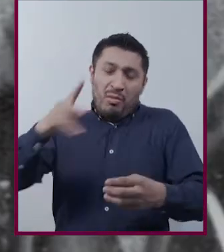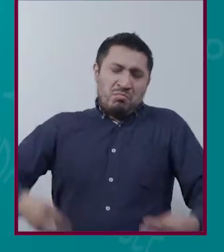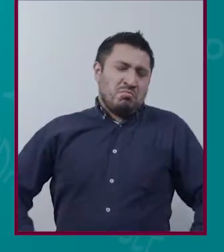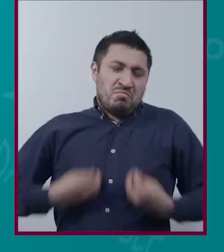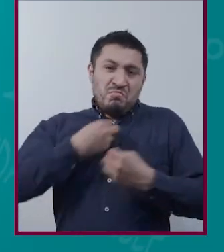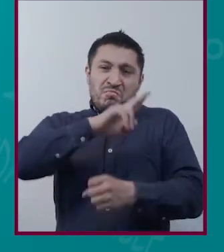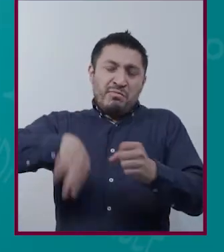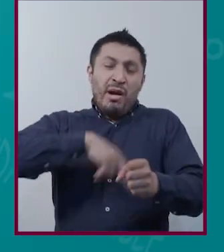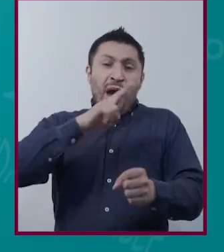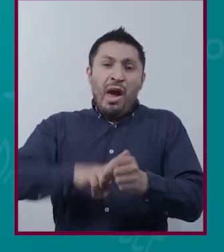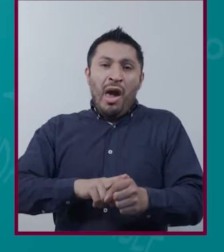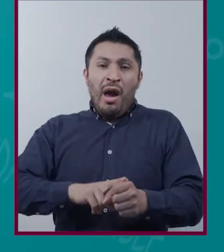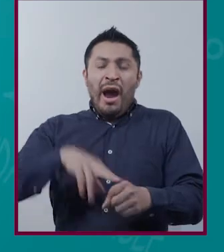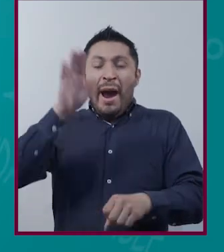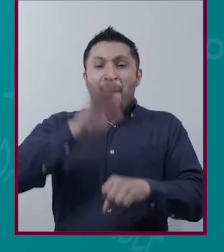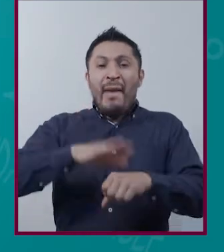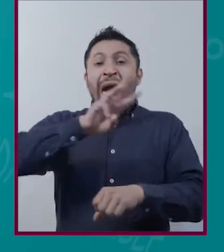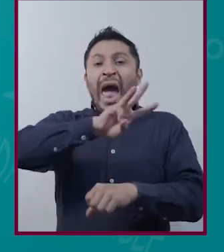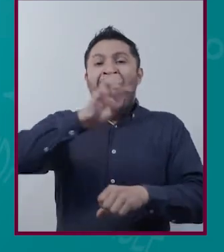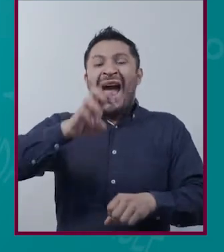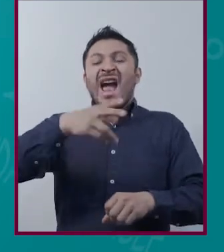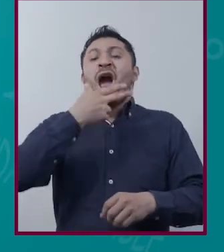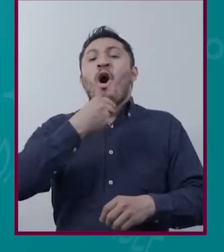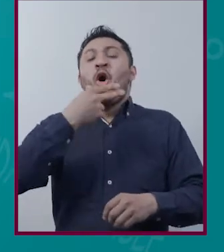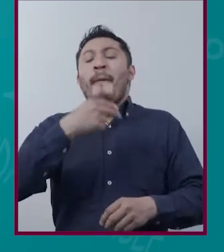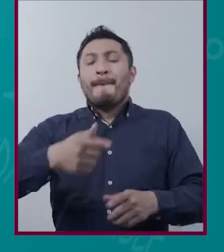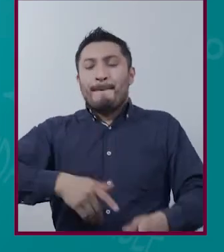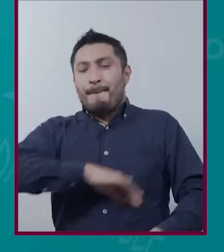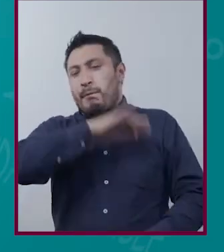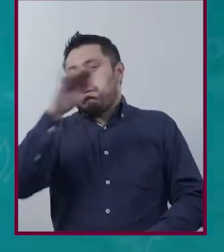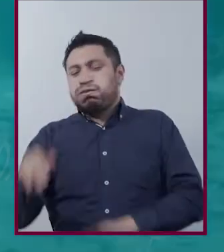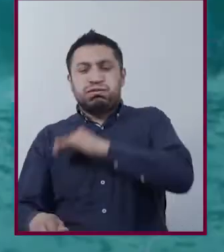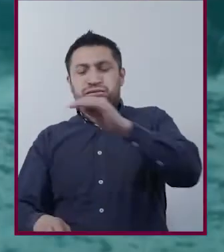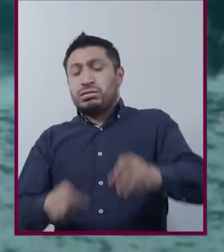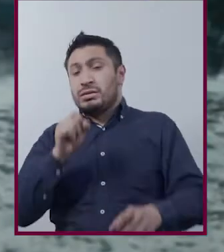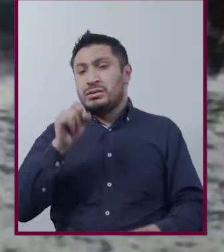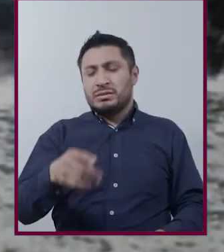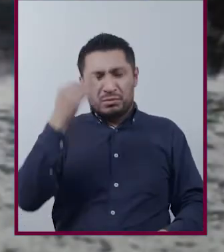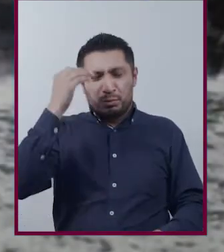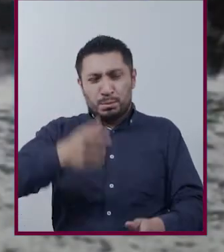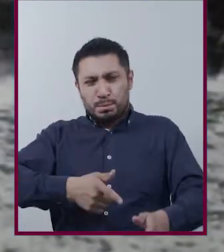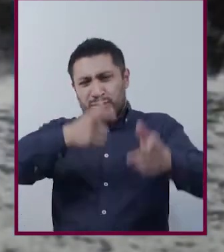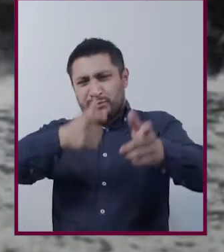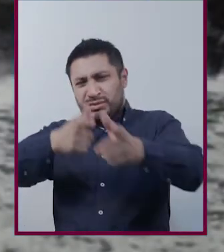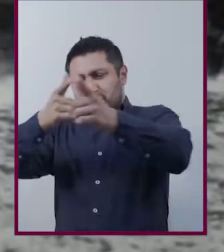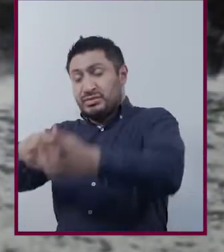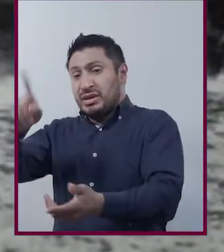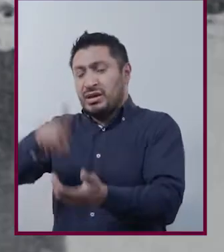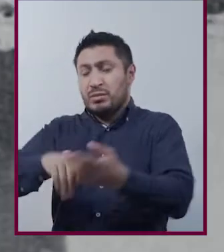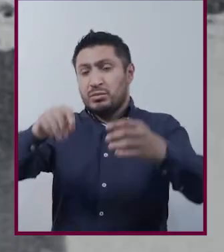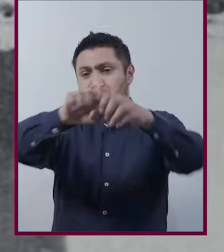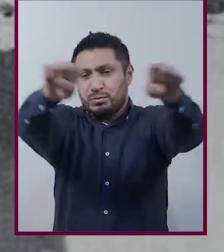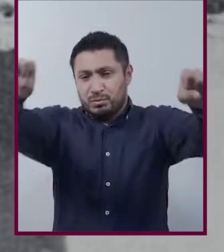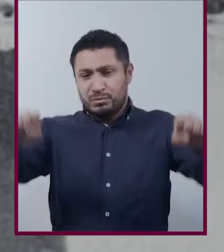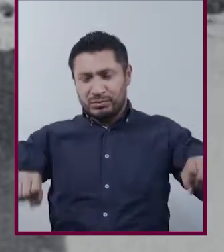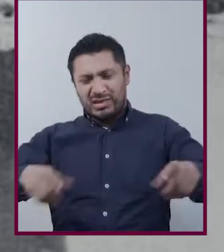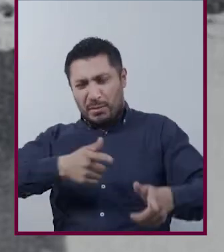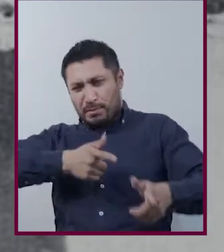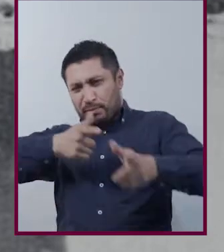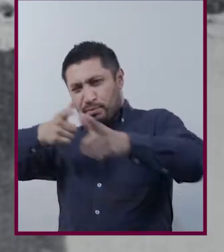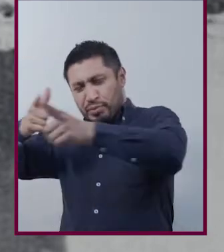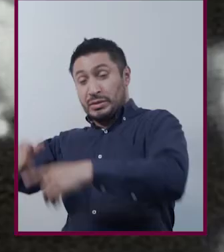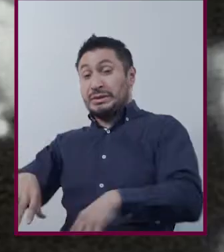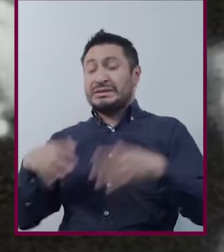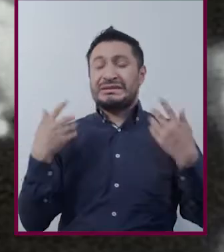cotidianidad. Más de 300 hombres fusilados en los mismos momentos, dentro de un cuartel. Es muy